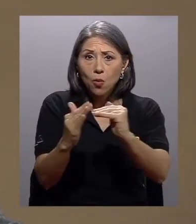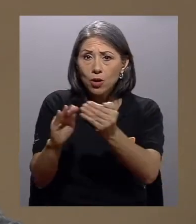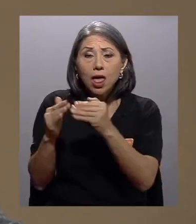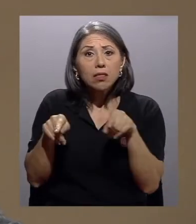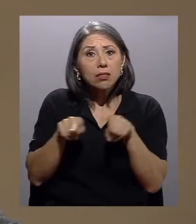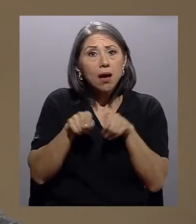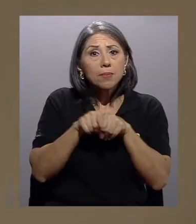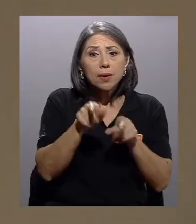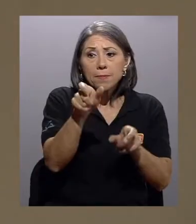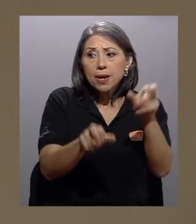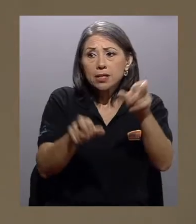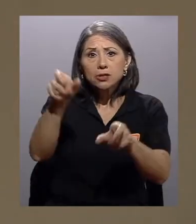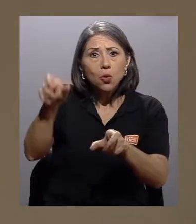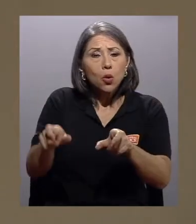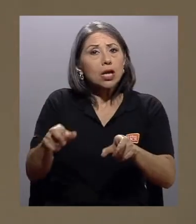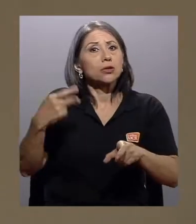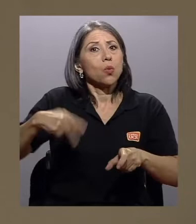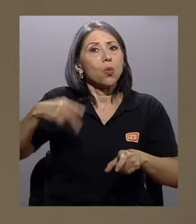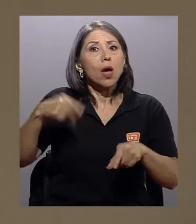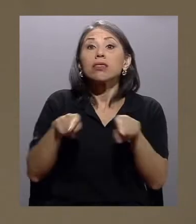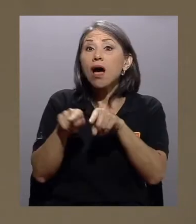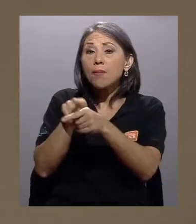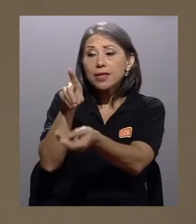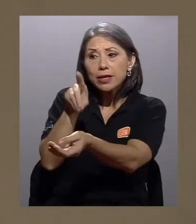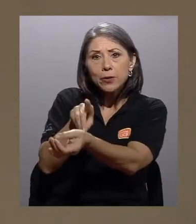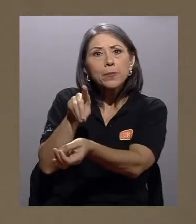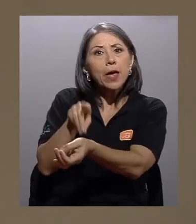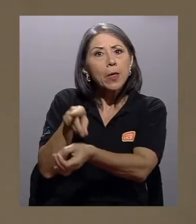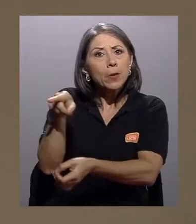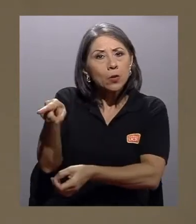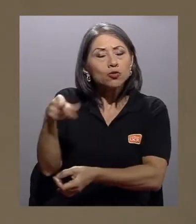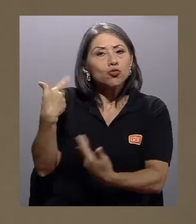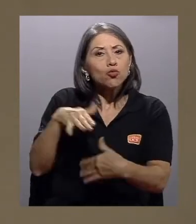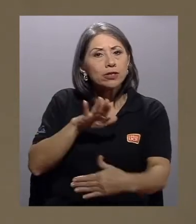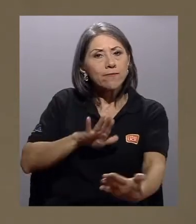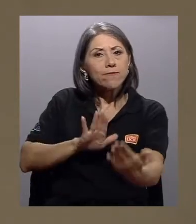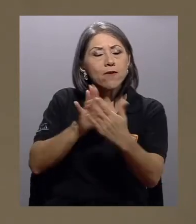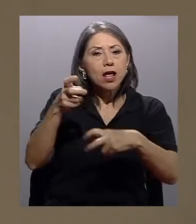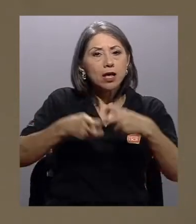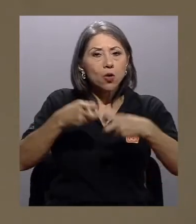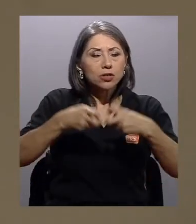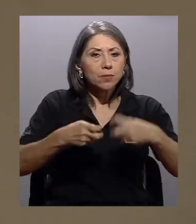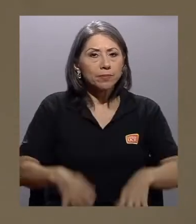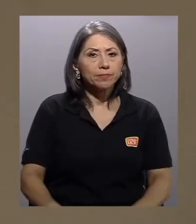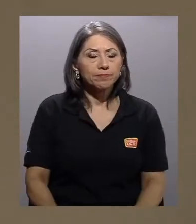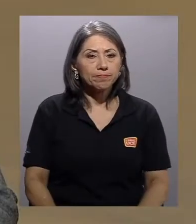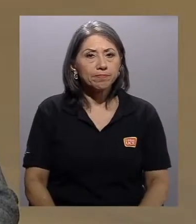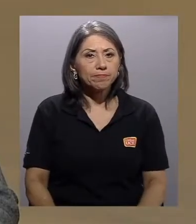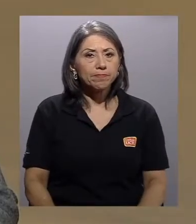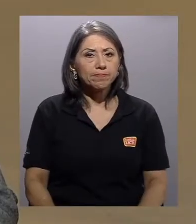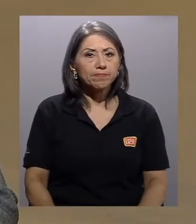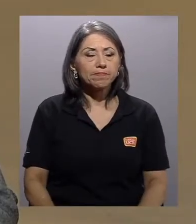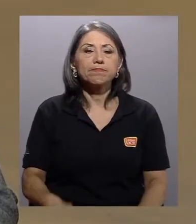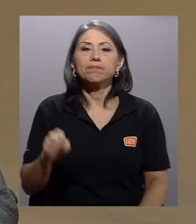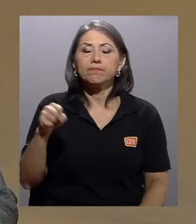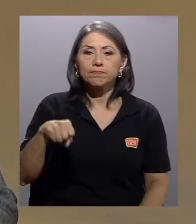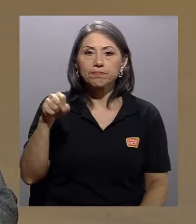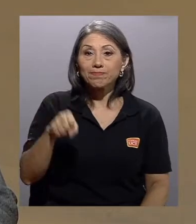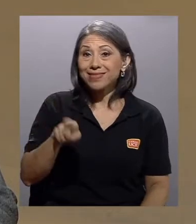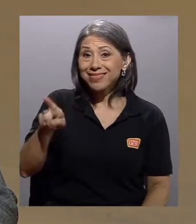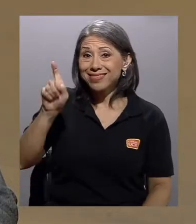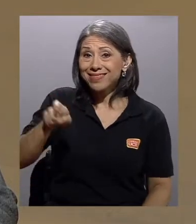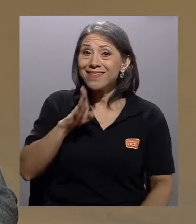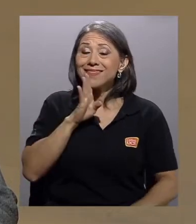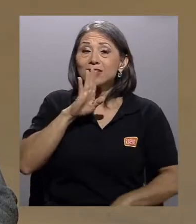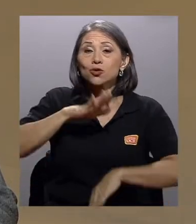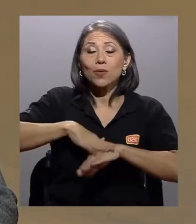ven expuestas, sino que además son los médicos en esa primera línea de acción los que se enfrentan con este problema. Sí, ahí tendría que